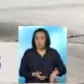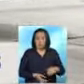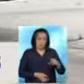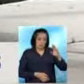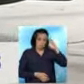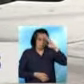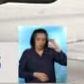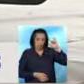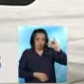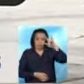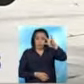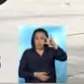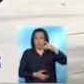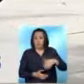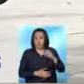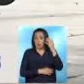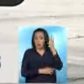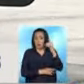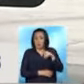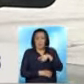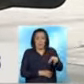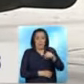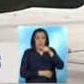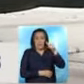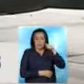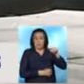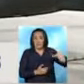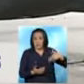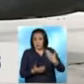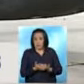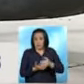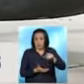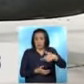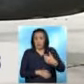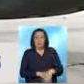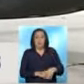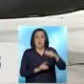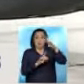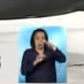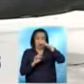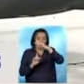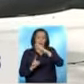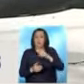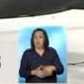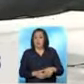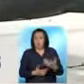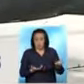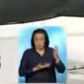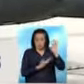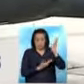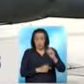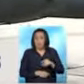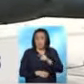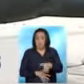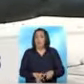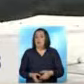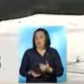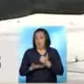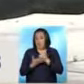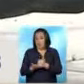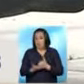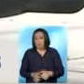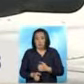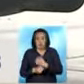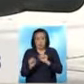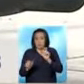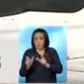Colombiana. Estos helicópteros que arribaron el día de ayer aquí en la ciudad de Piura, como ya sabemos, están prestando labores de rescate aquí en